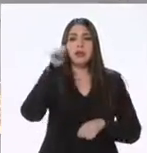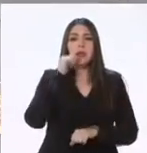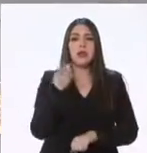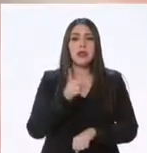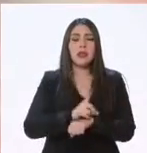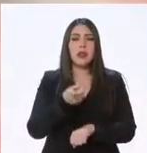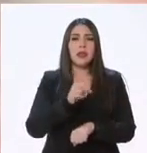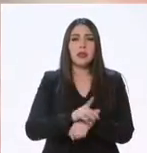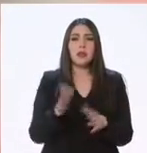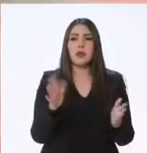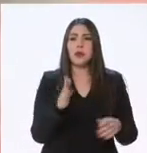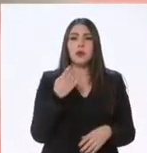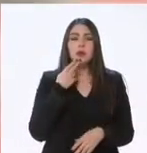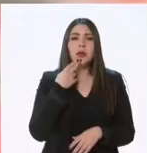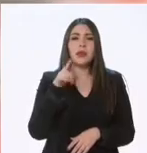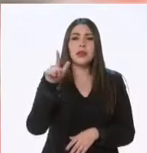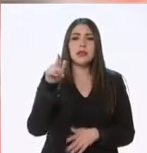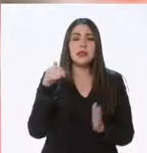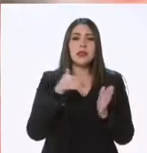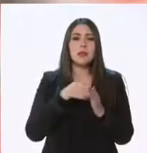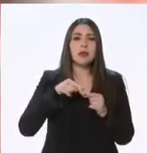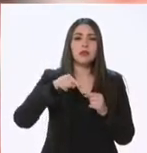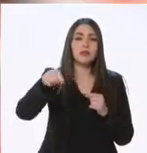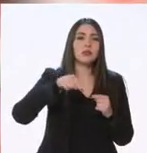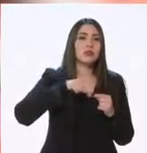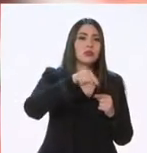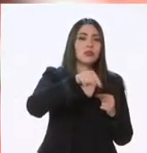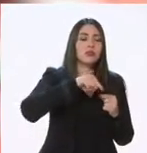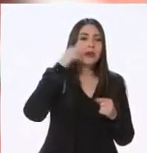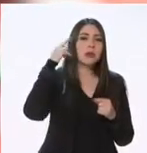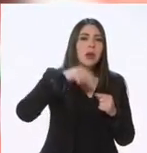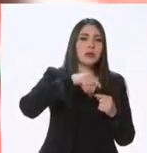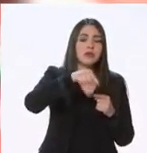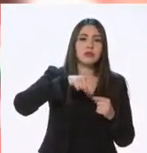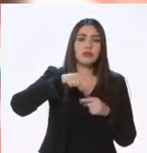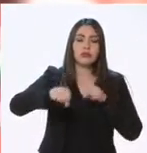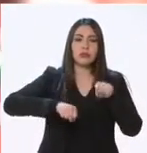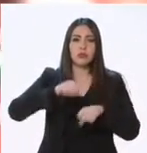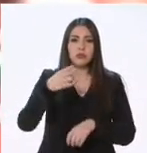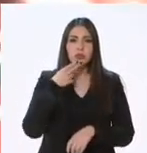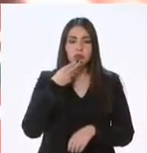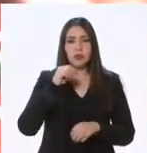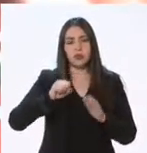realizan un promedio de 17,000 viajes. Jesús Arias, 21 Noticias.